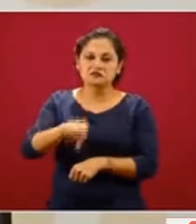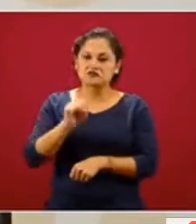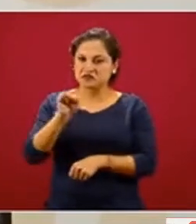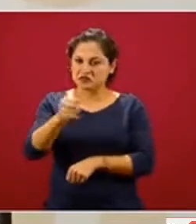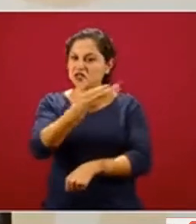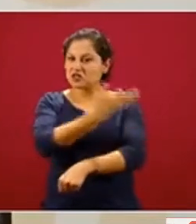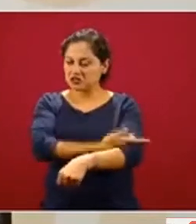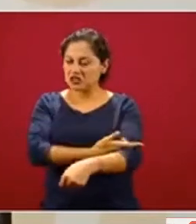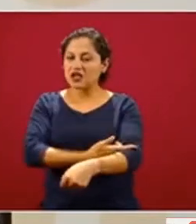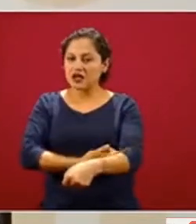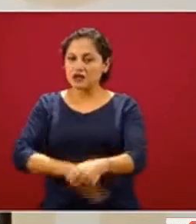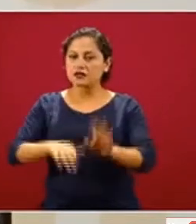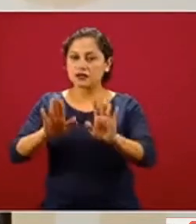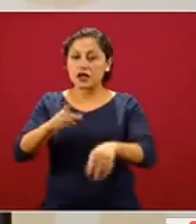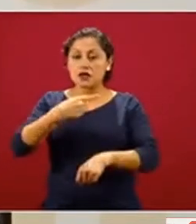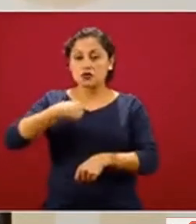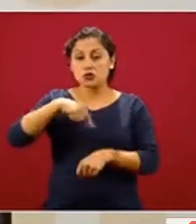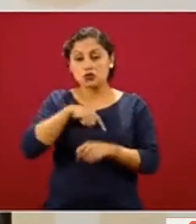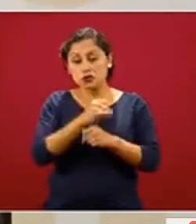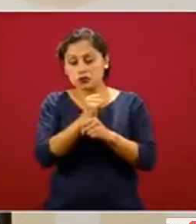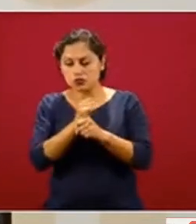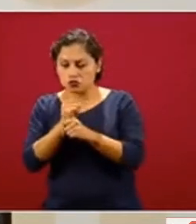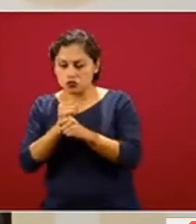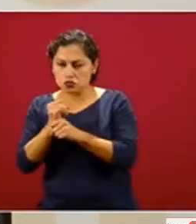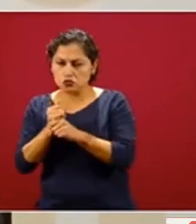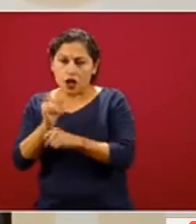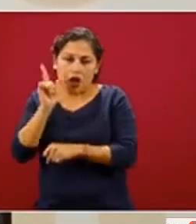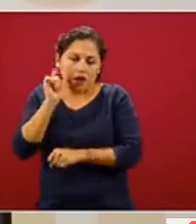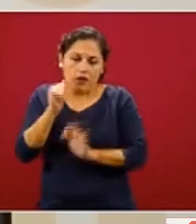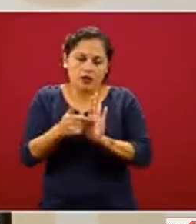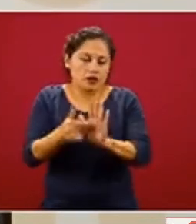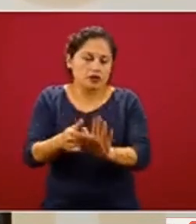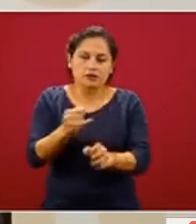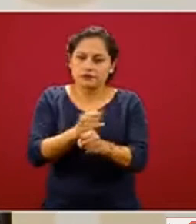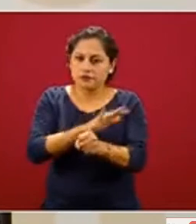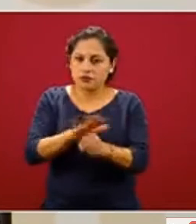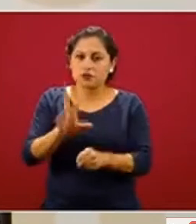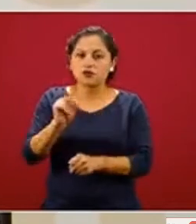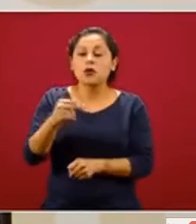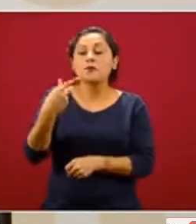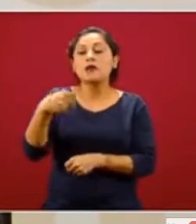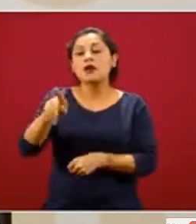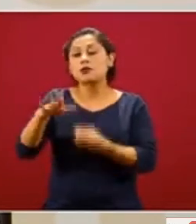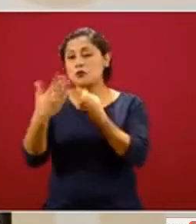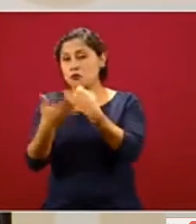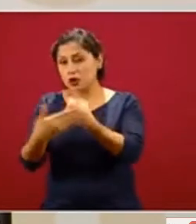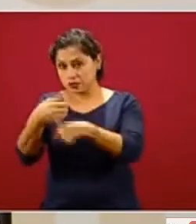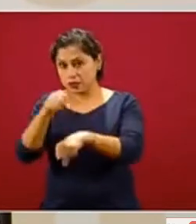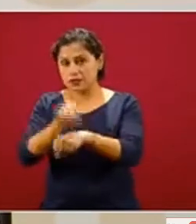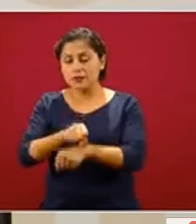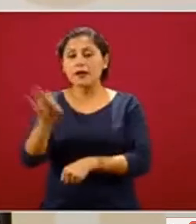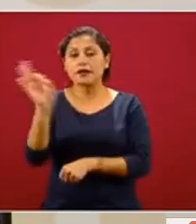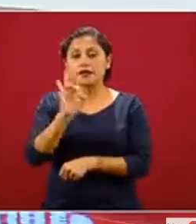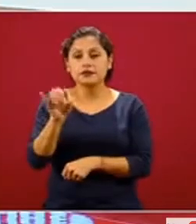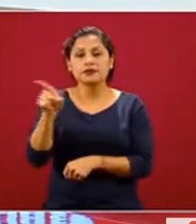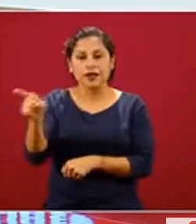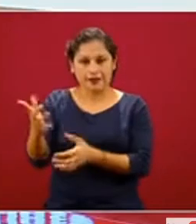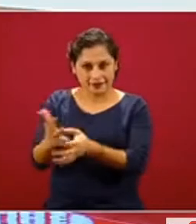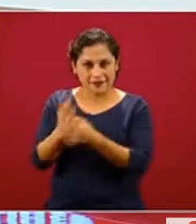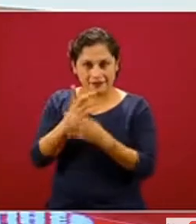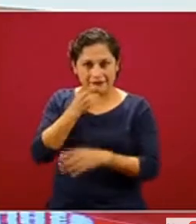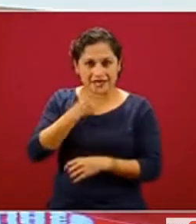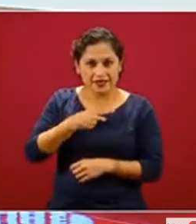un análisis, no creo que lo tengamos mañana, pero quizá la próxima semana, precisamente para lo que usted dice. ¿Quién